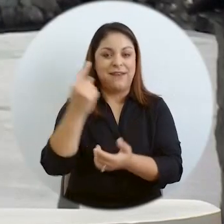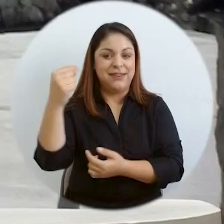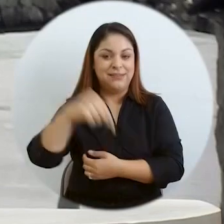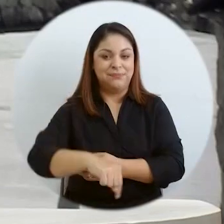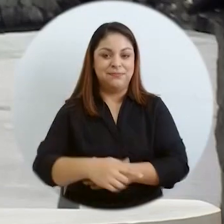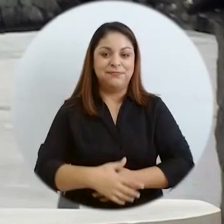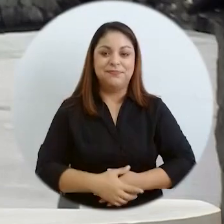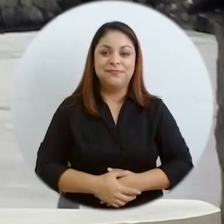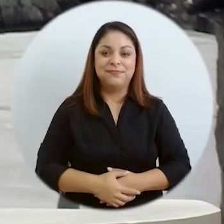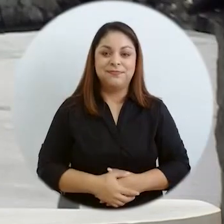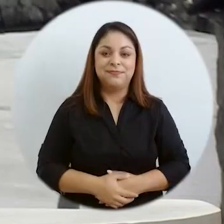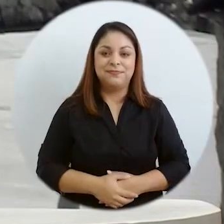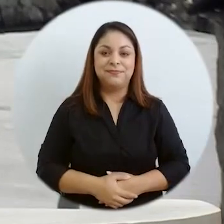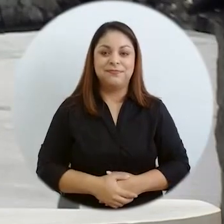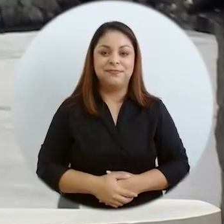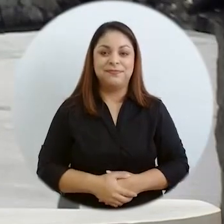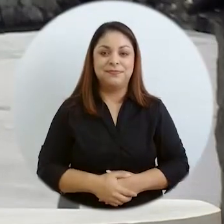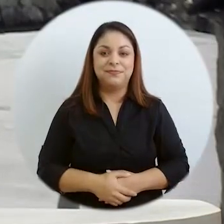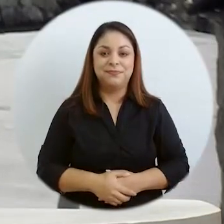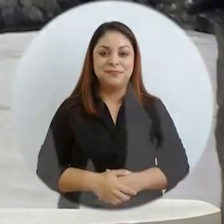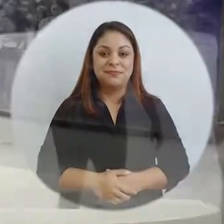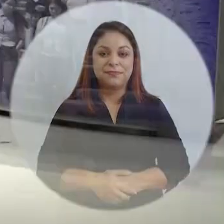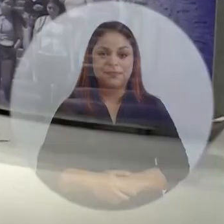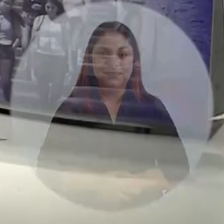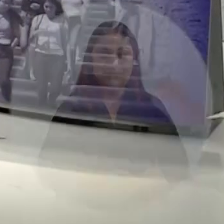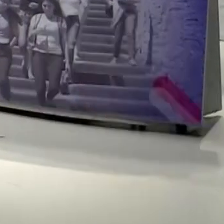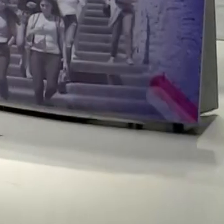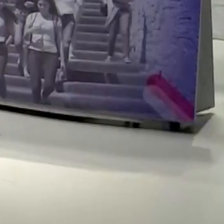otra pausa, quédese con una mirada que ya volvemos.